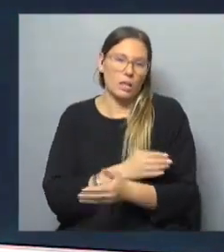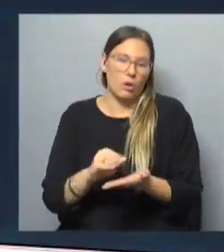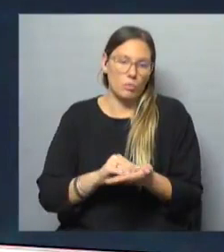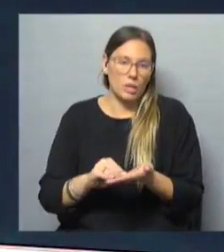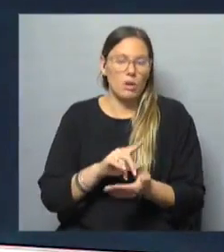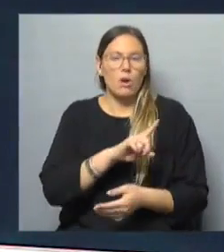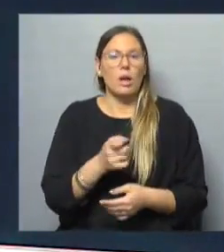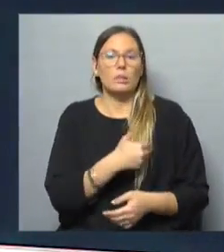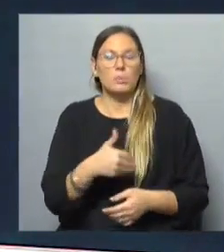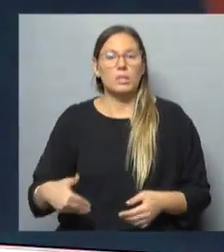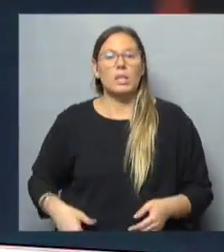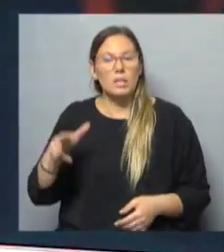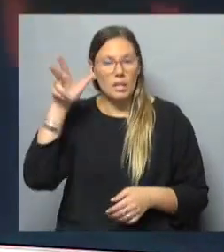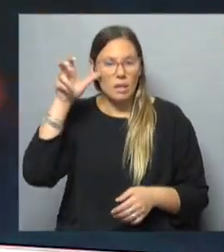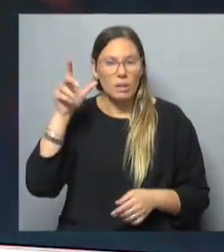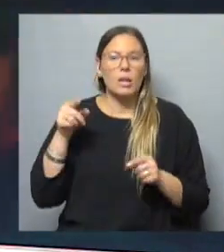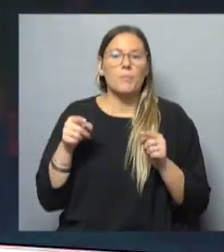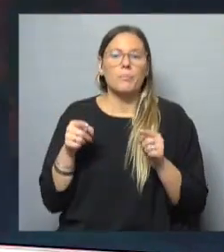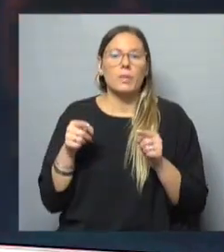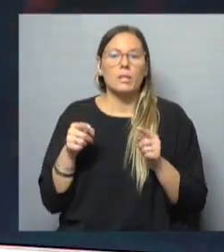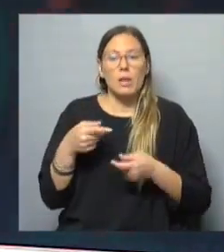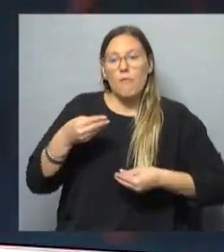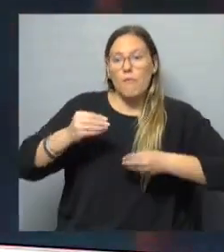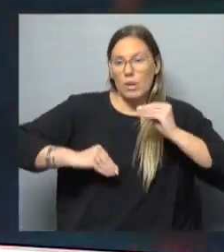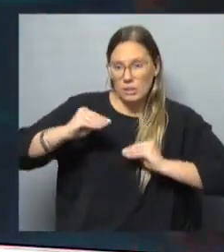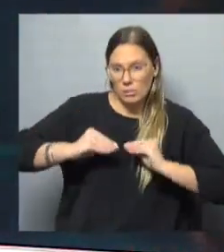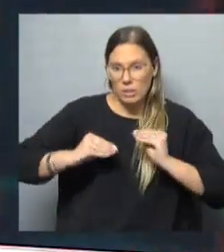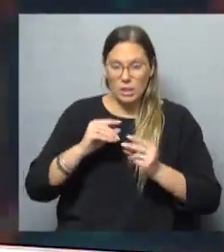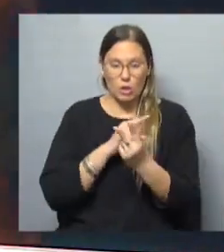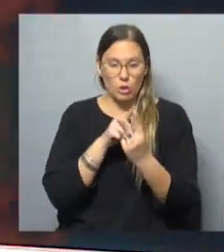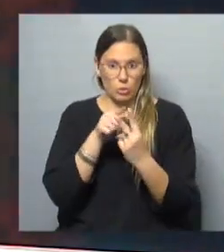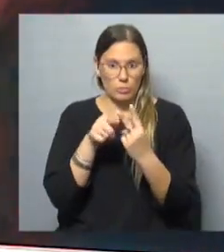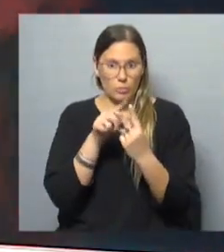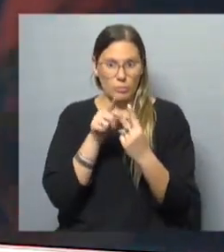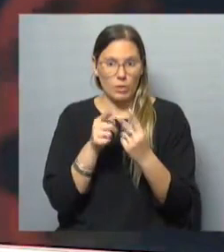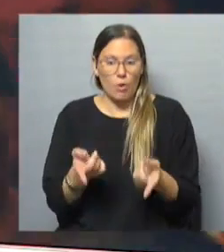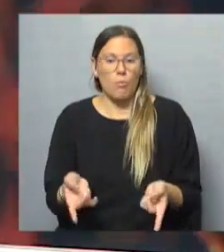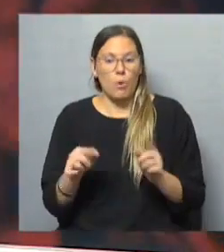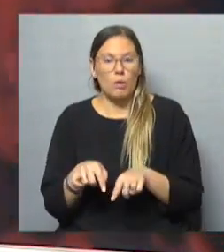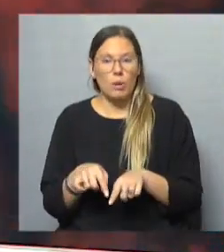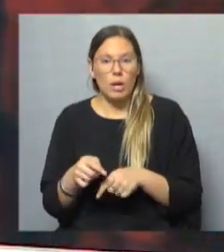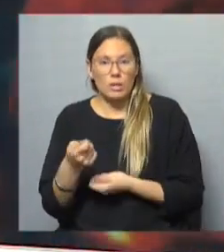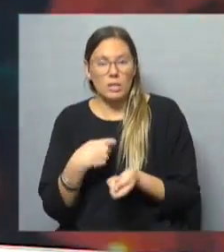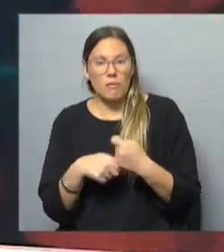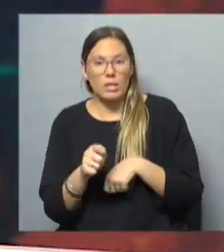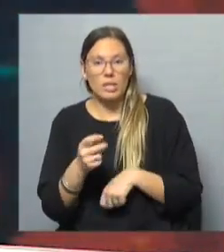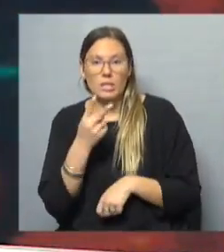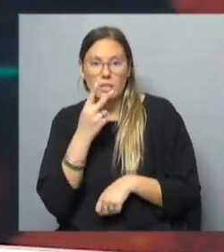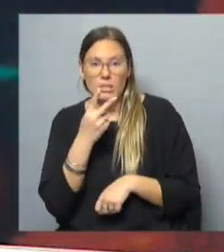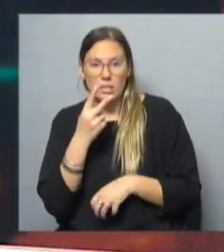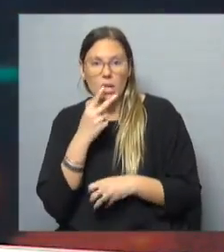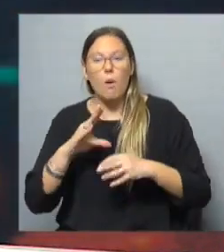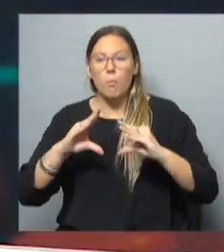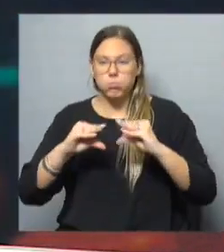expresidente Tabaré Vázquez. Básicamente se flexibilizan dos aspectos, se vuelve a permitir que se vendan cigarrillos en cajilla